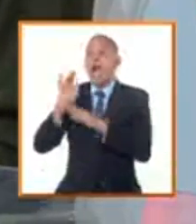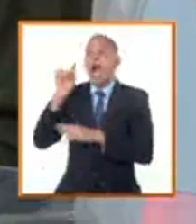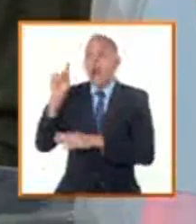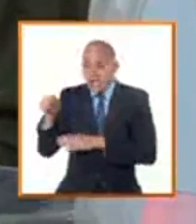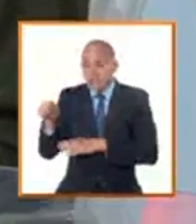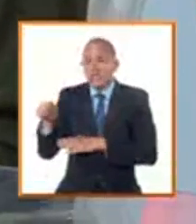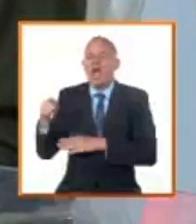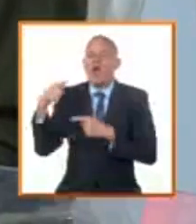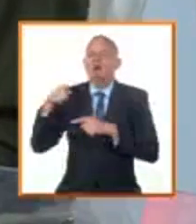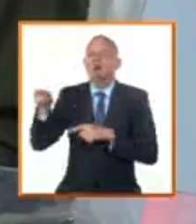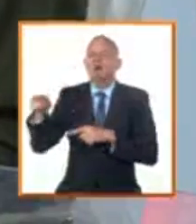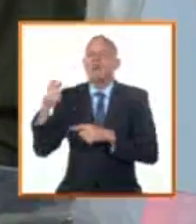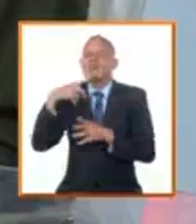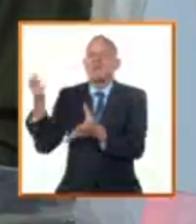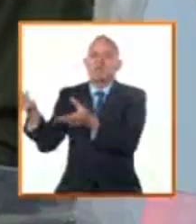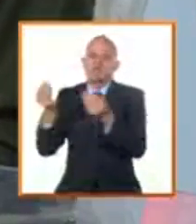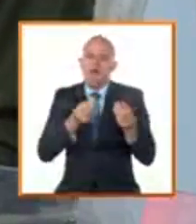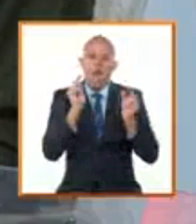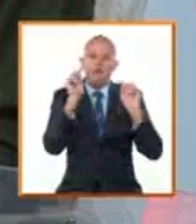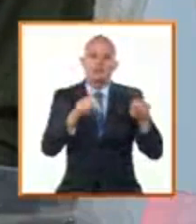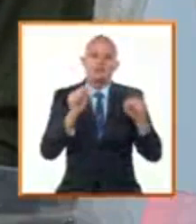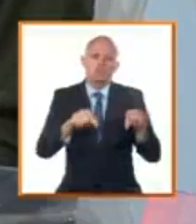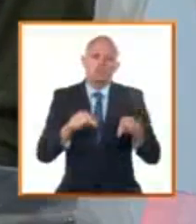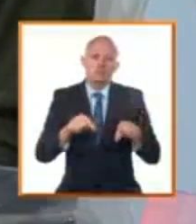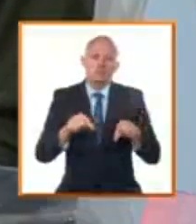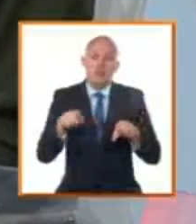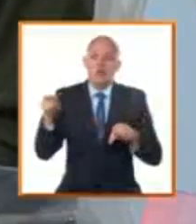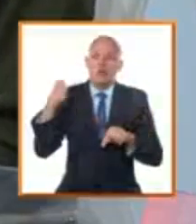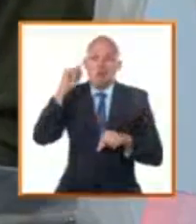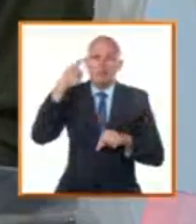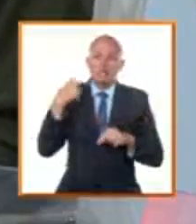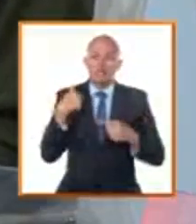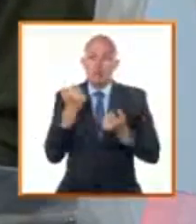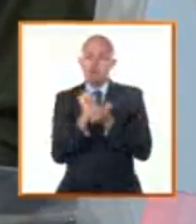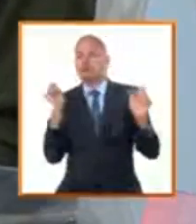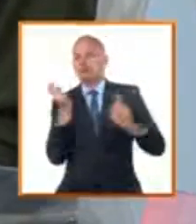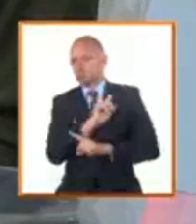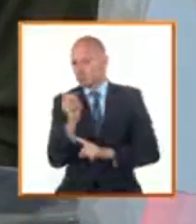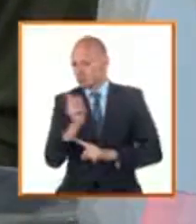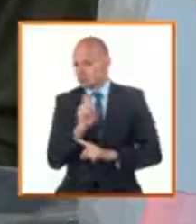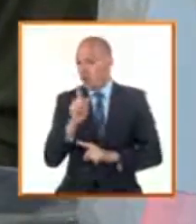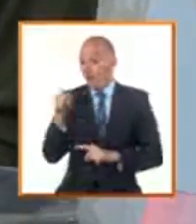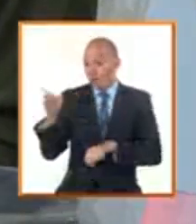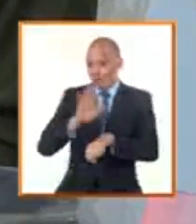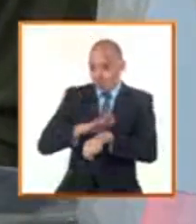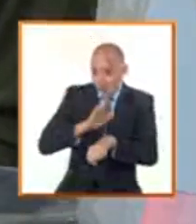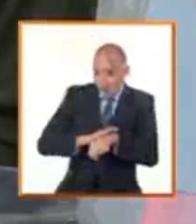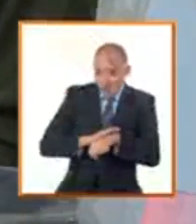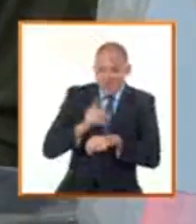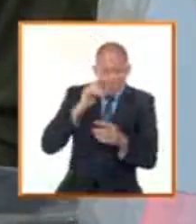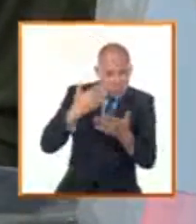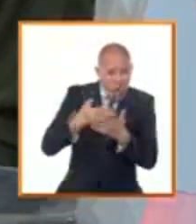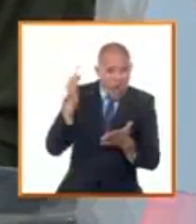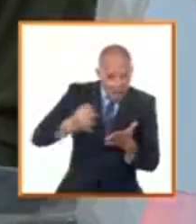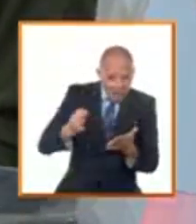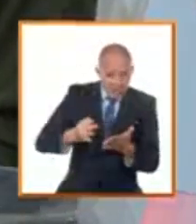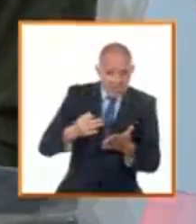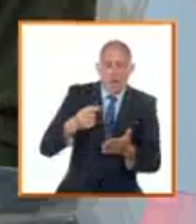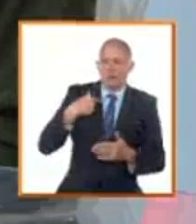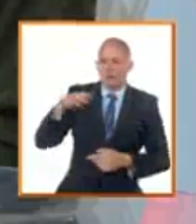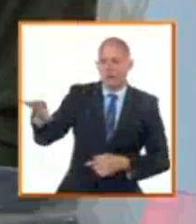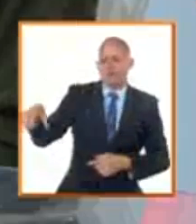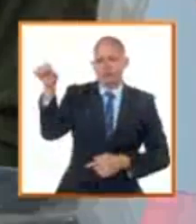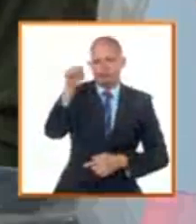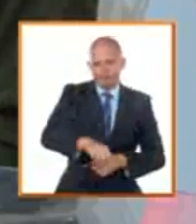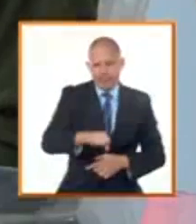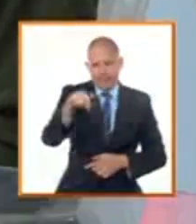al territorio nacional y intentar contaminar la sociedad. Se mantuvo el trabajo conjunto con los organismos de la Administración Central del Estado y